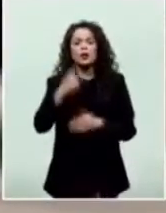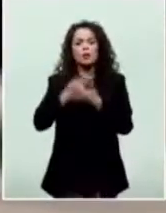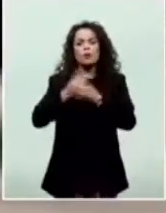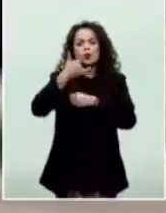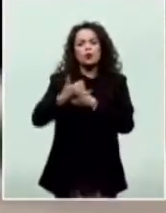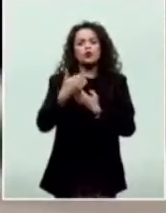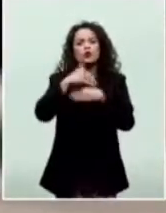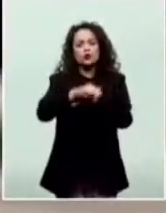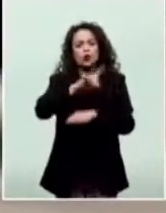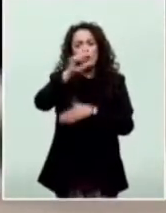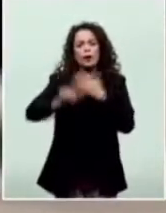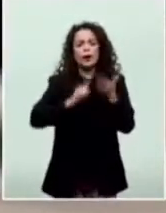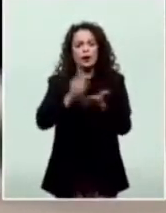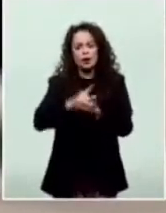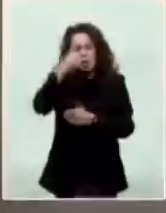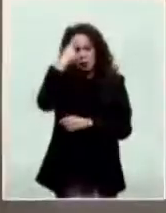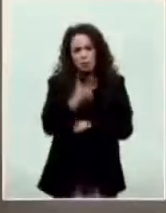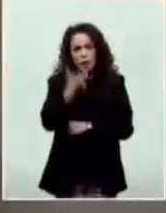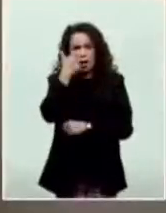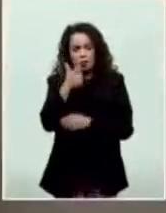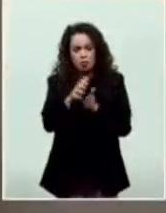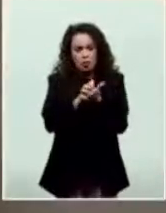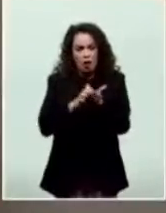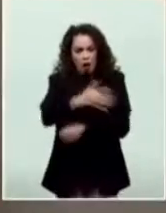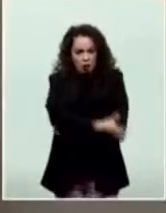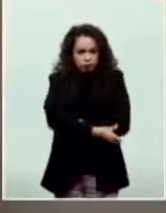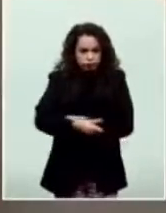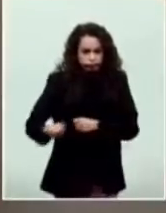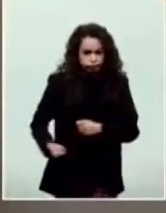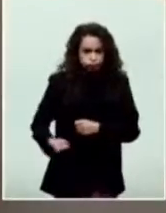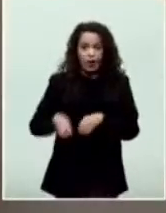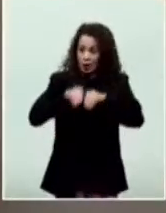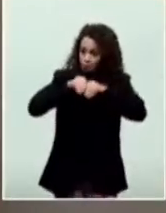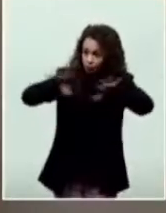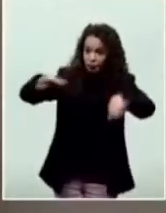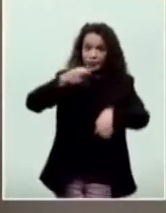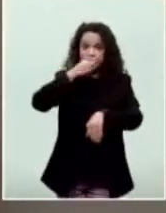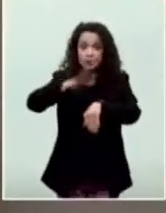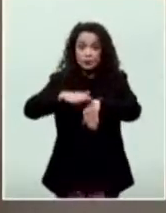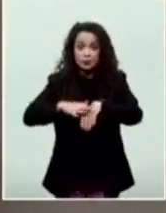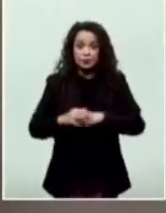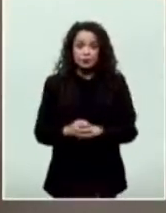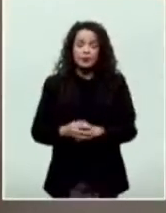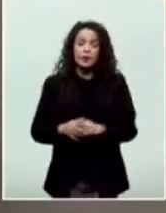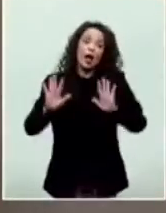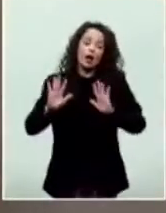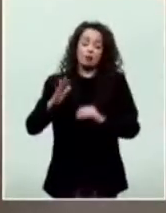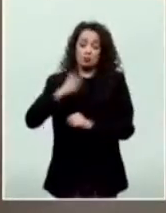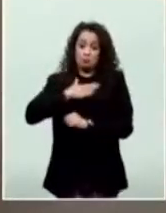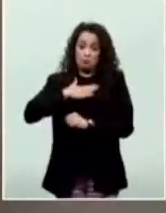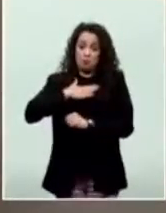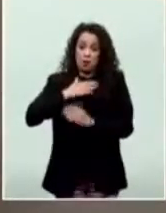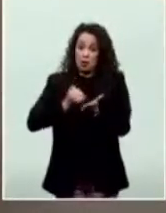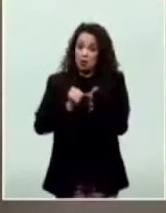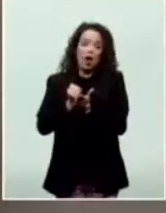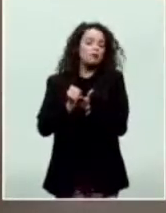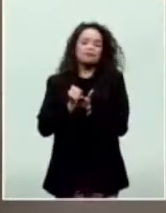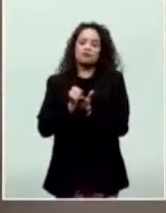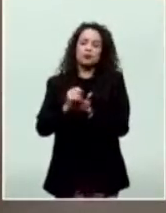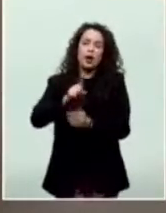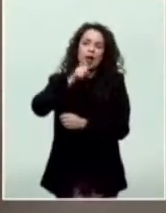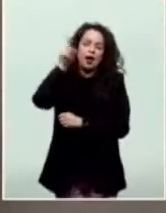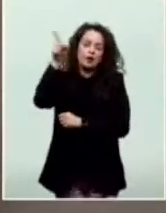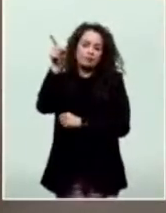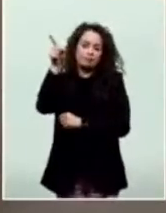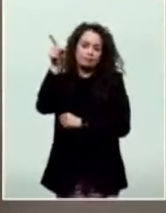de austeridad? Yo creo que eso dependerá del Pleno, no es decisión mía. Normalmente